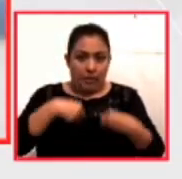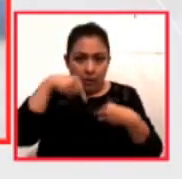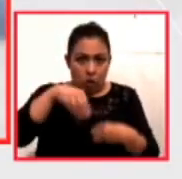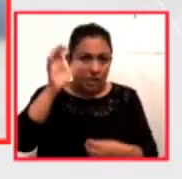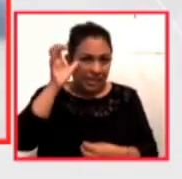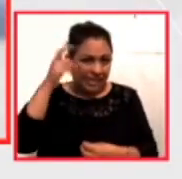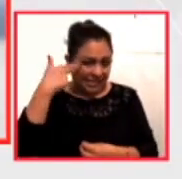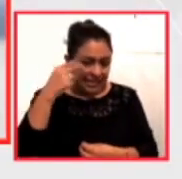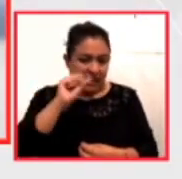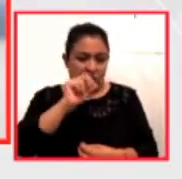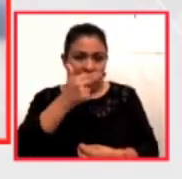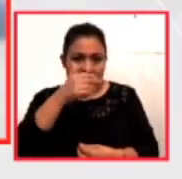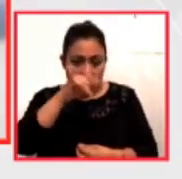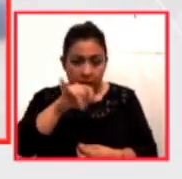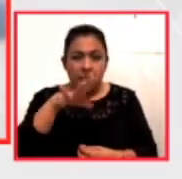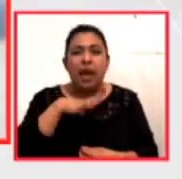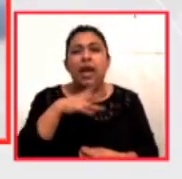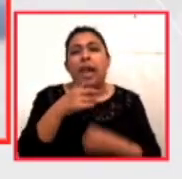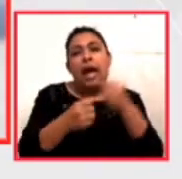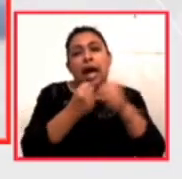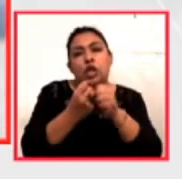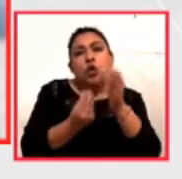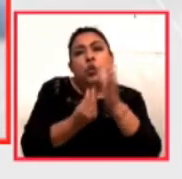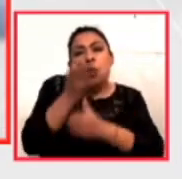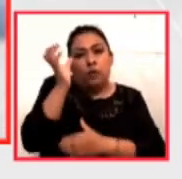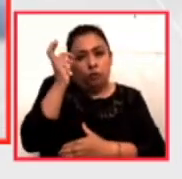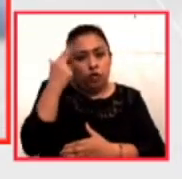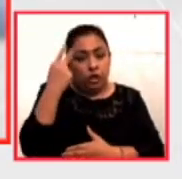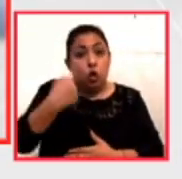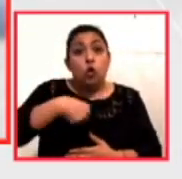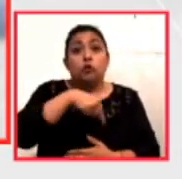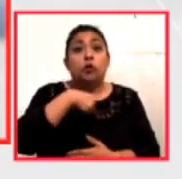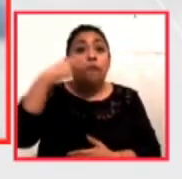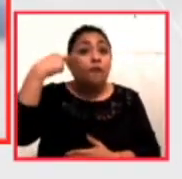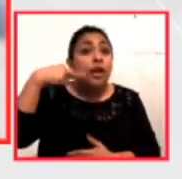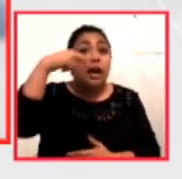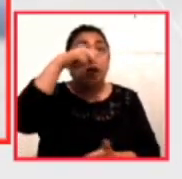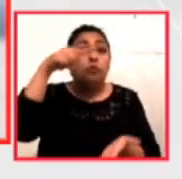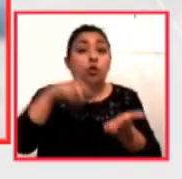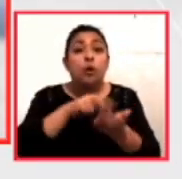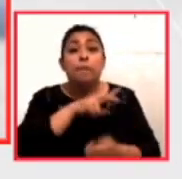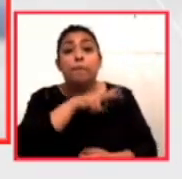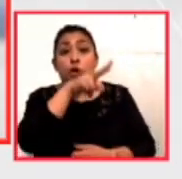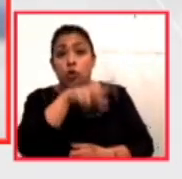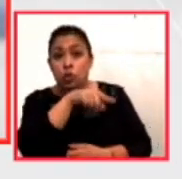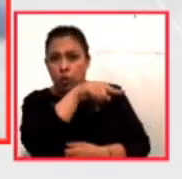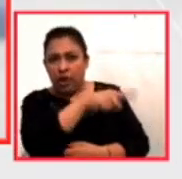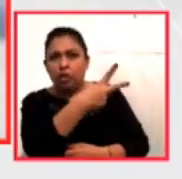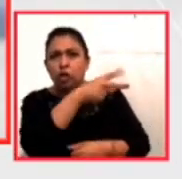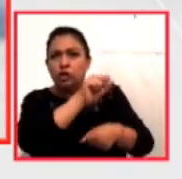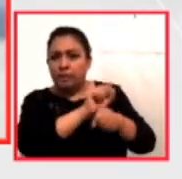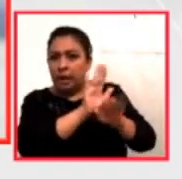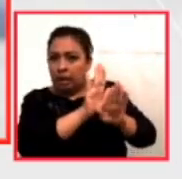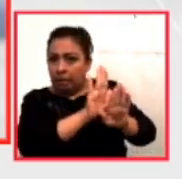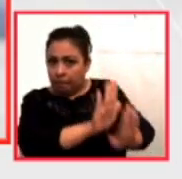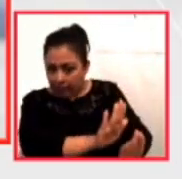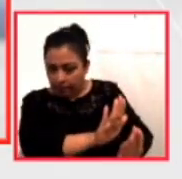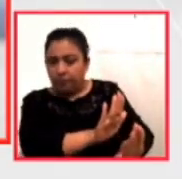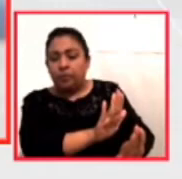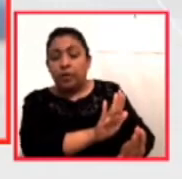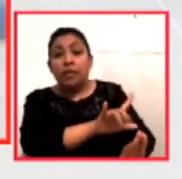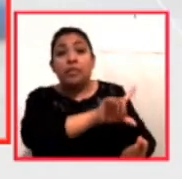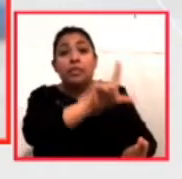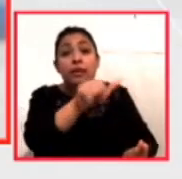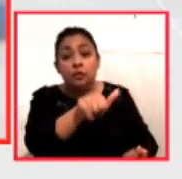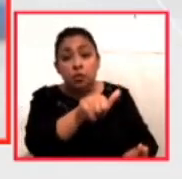Como fue durante el Año Nuevo Chino, nosotros estábamos viajando por Portugal, estuvimos 2 semanas y luego nos